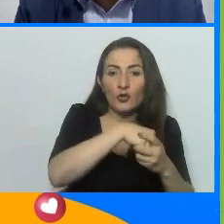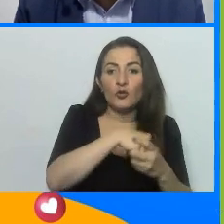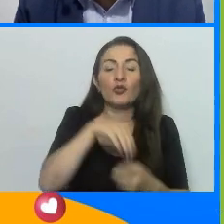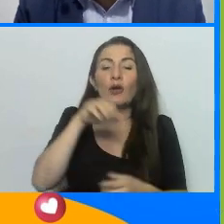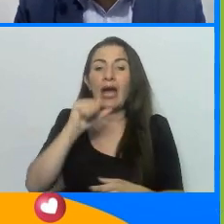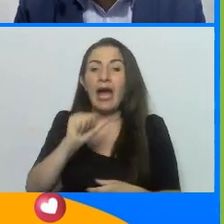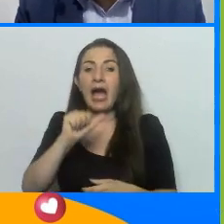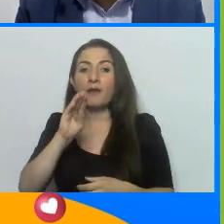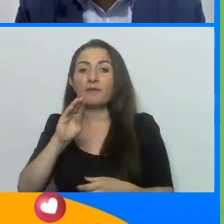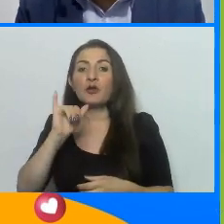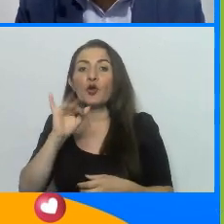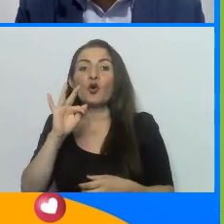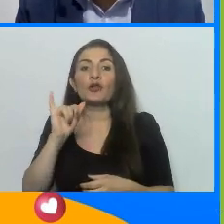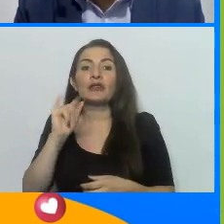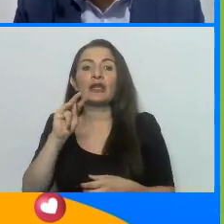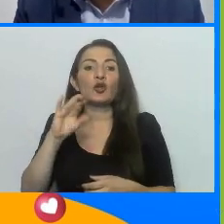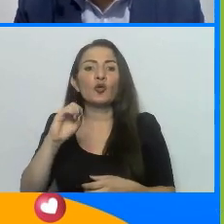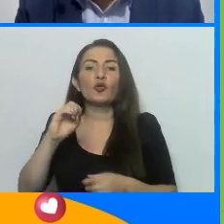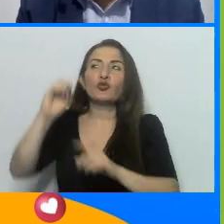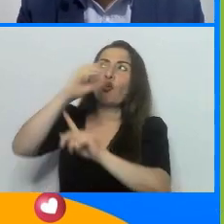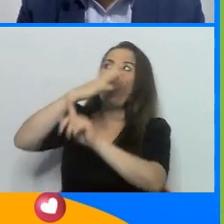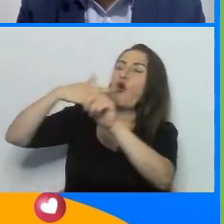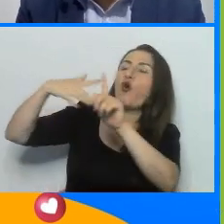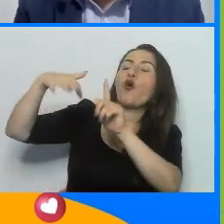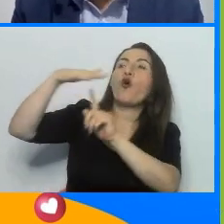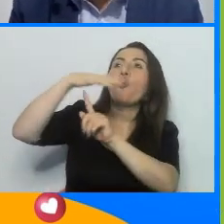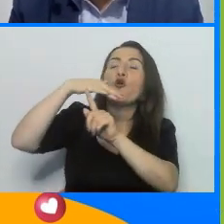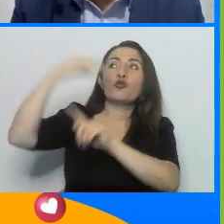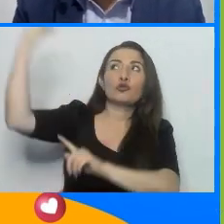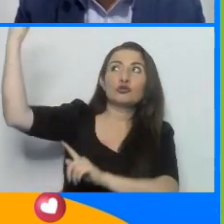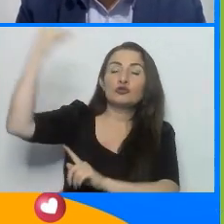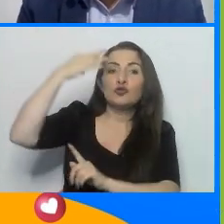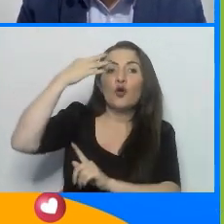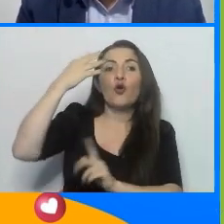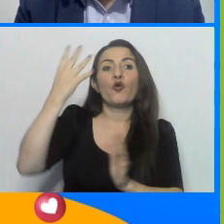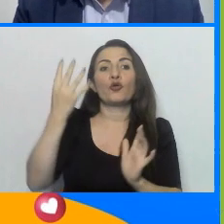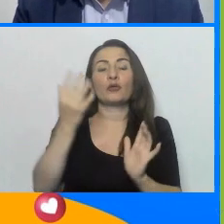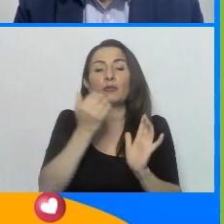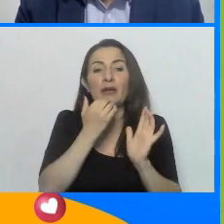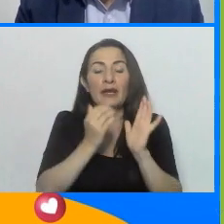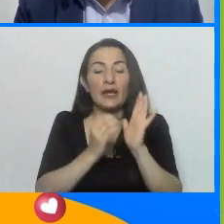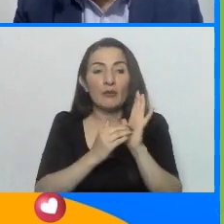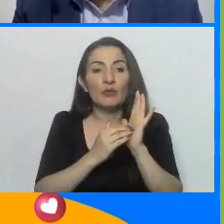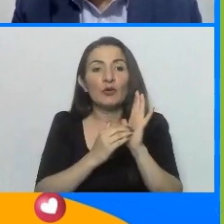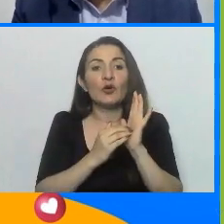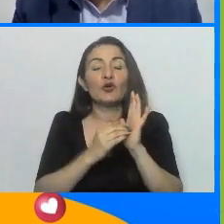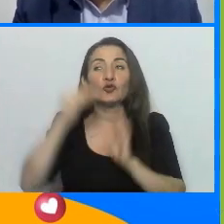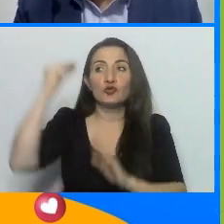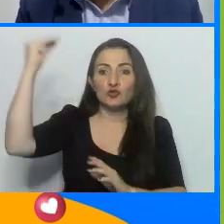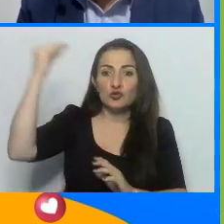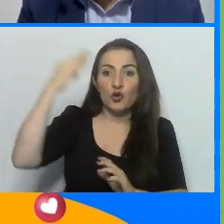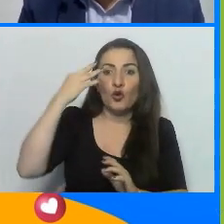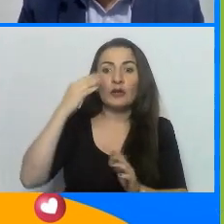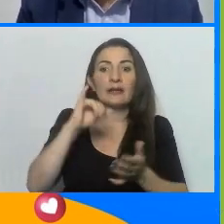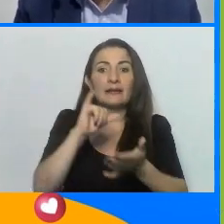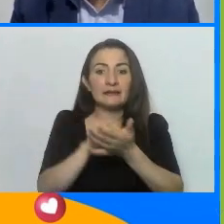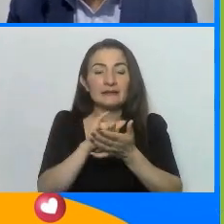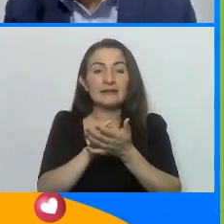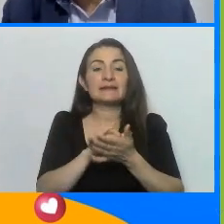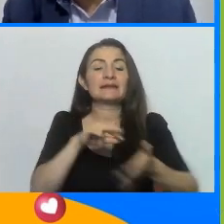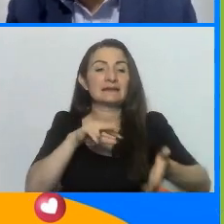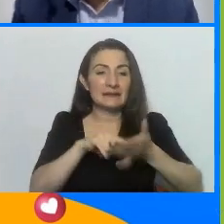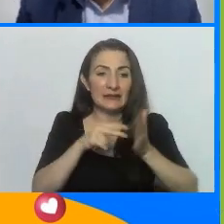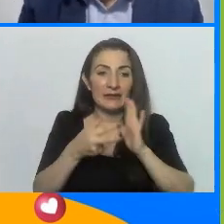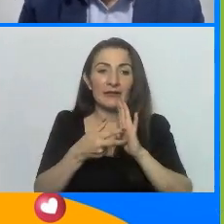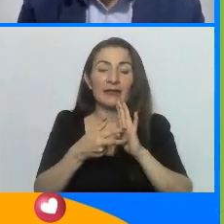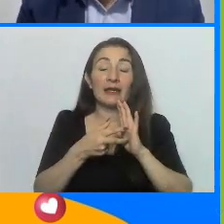conocemos, es todo lo que sucede alrededor, ¿no? Entonces la radiación solar, que nosotros hablamos, que viene del sol. Esa radiación solar se convierte